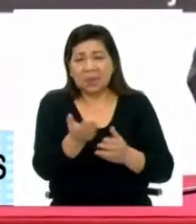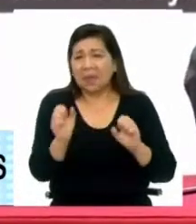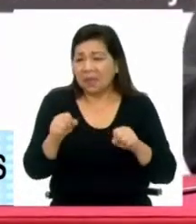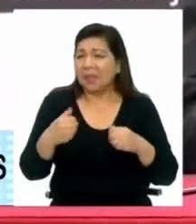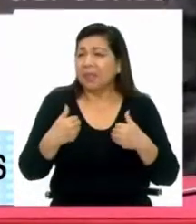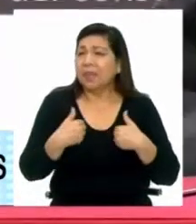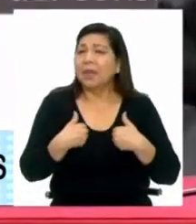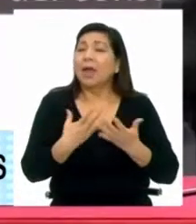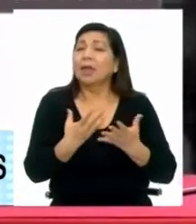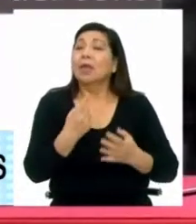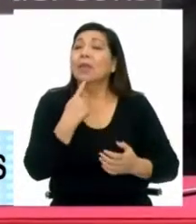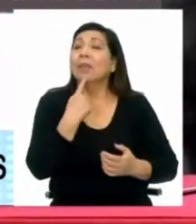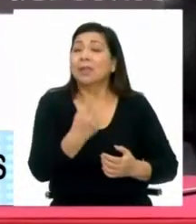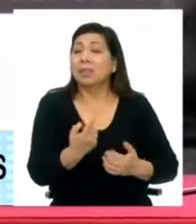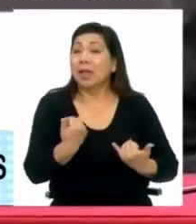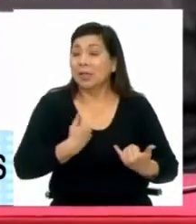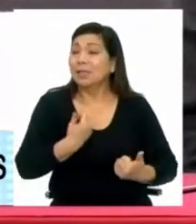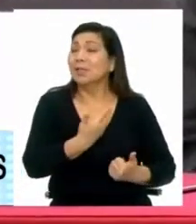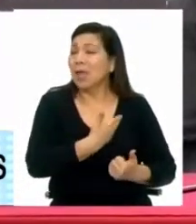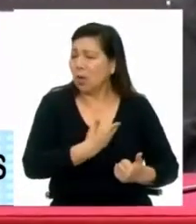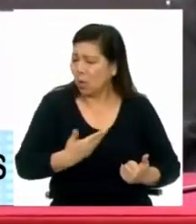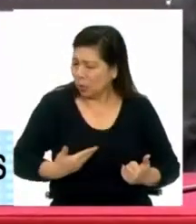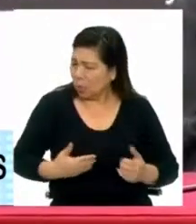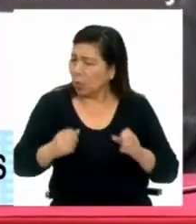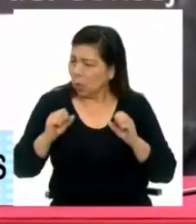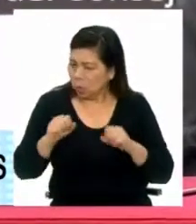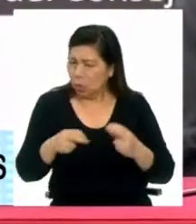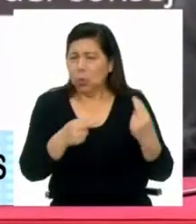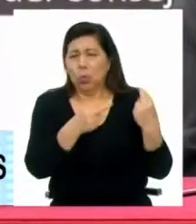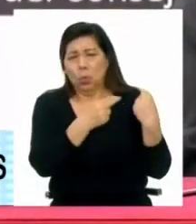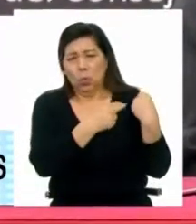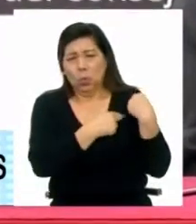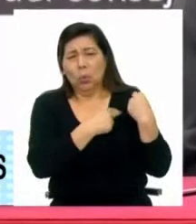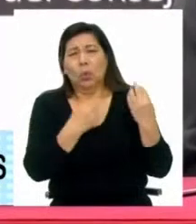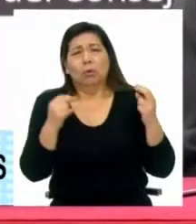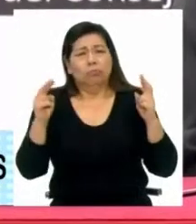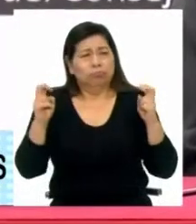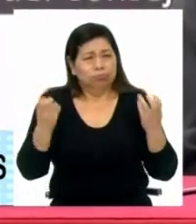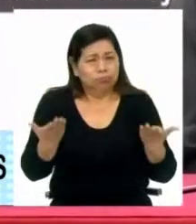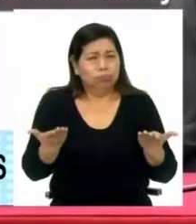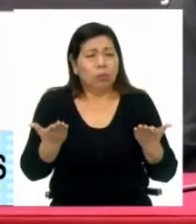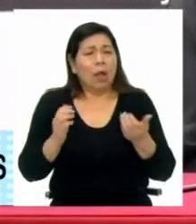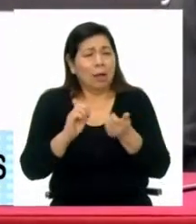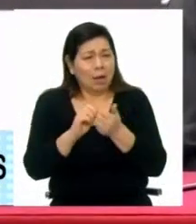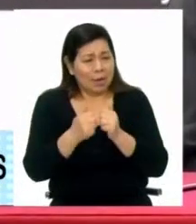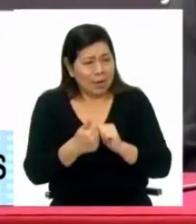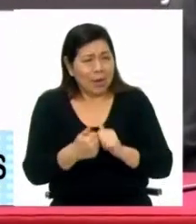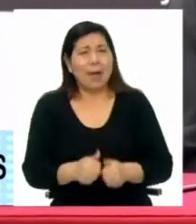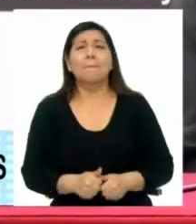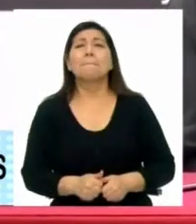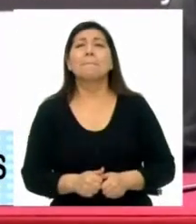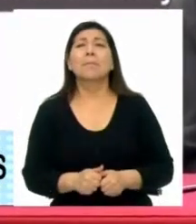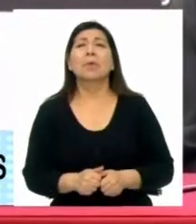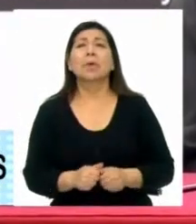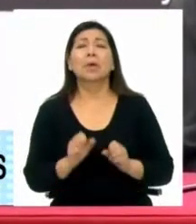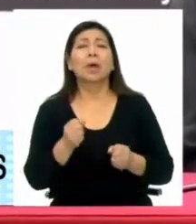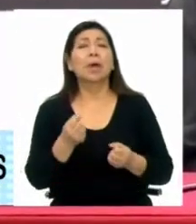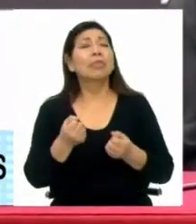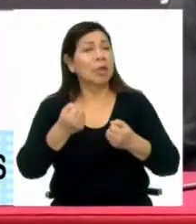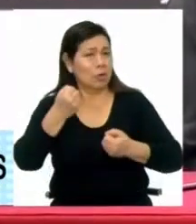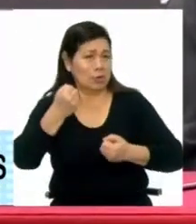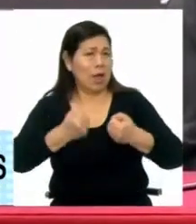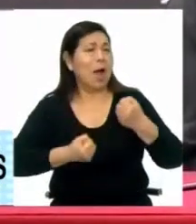tienen. Yo quiero reafirmar que este gobierno sigue comprometido con el tema de la reforma del sistema